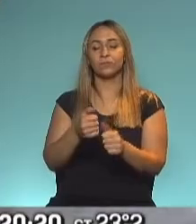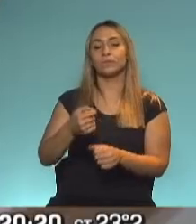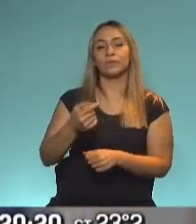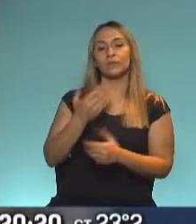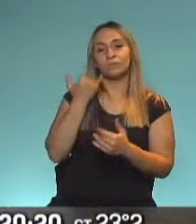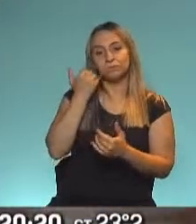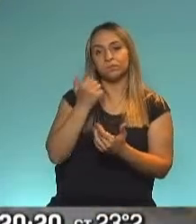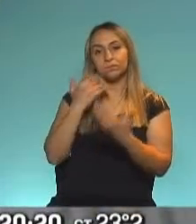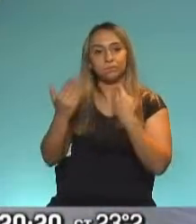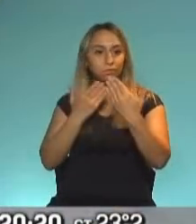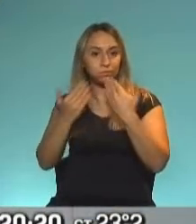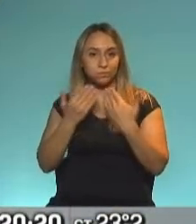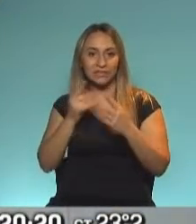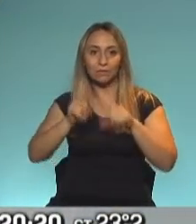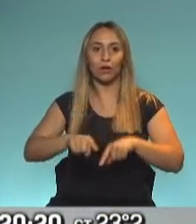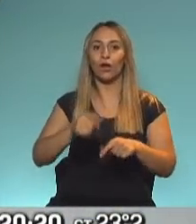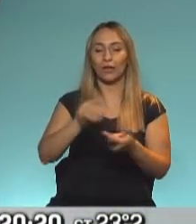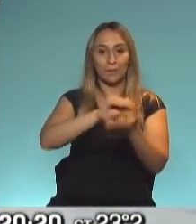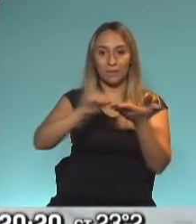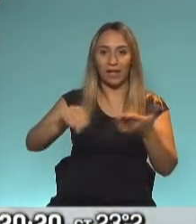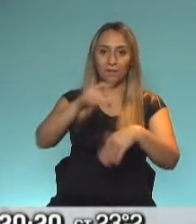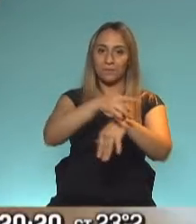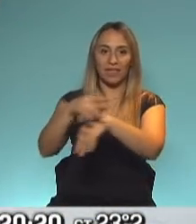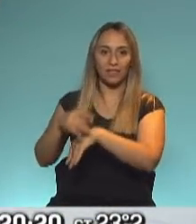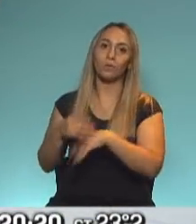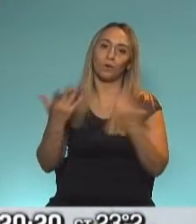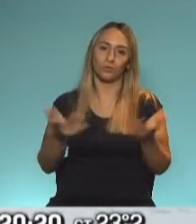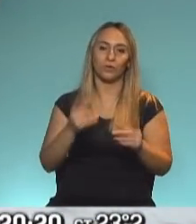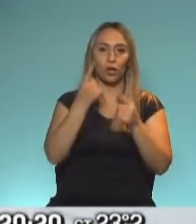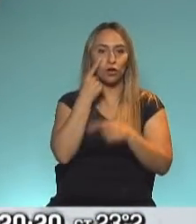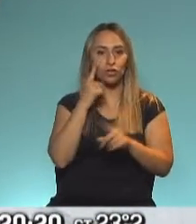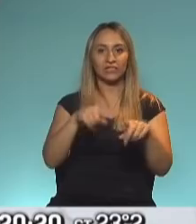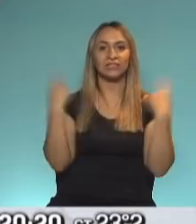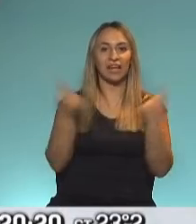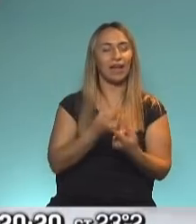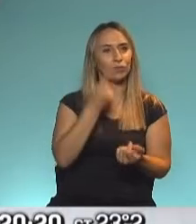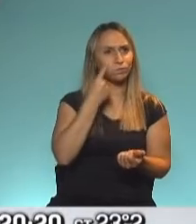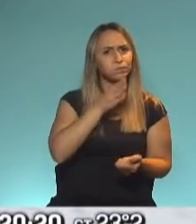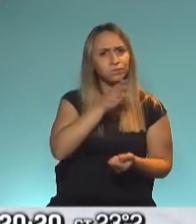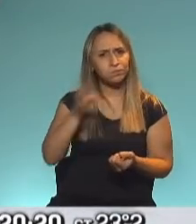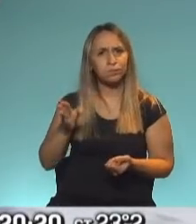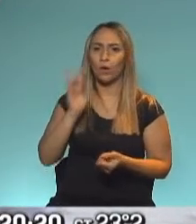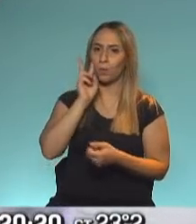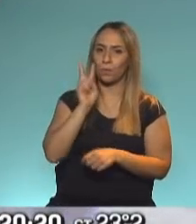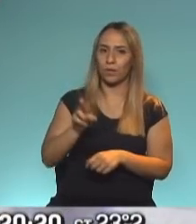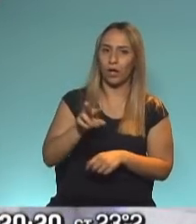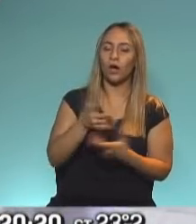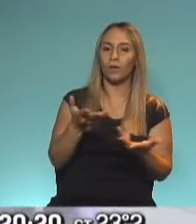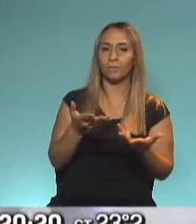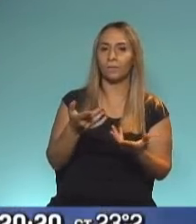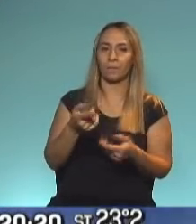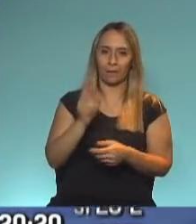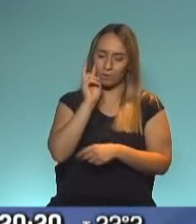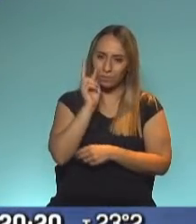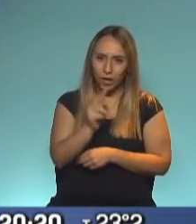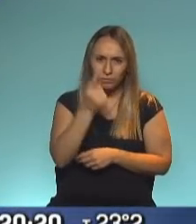conversado con los trabajadores y por supuesto ha conocido también las salas, como les decíamos. Vio de cerca cómo iban